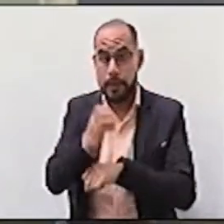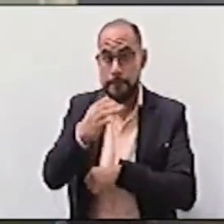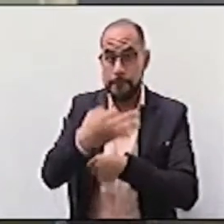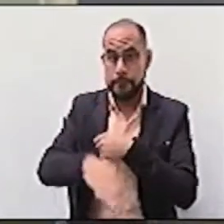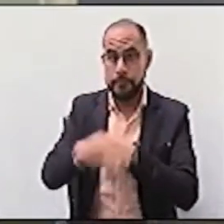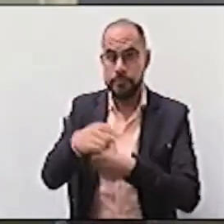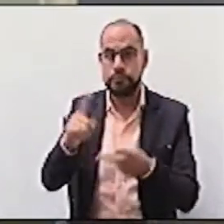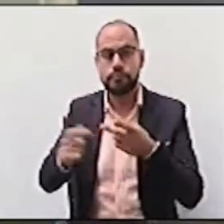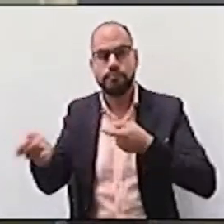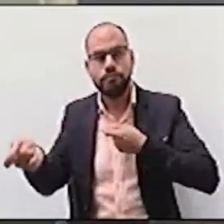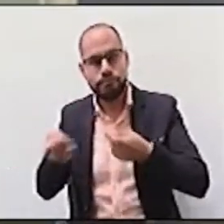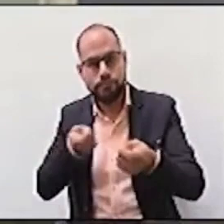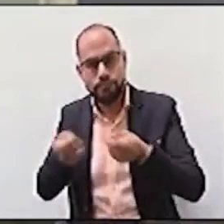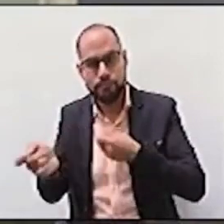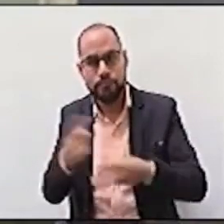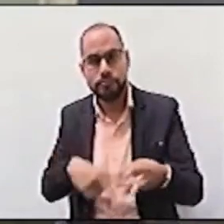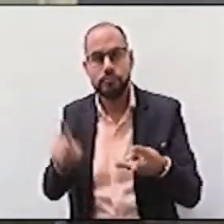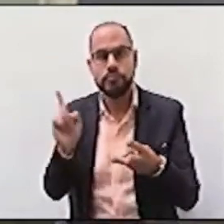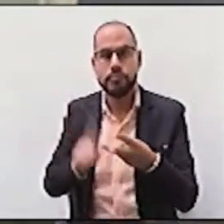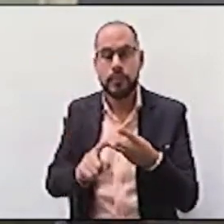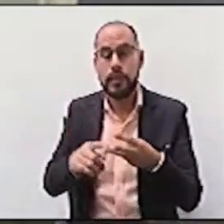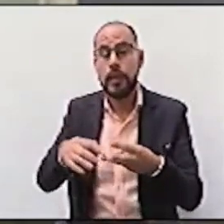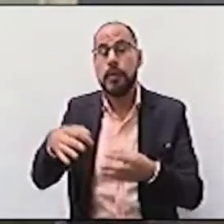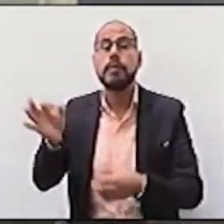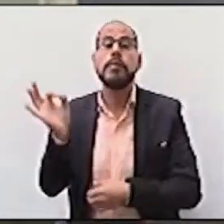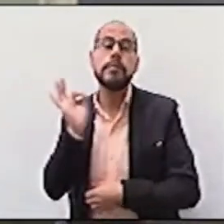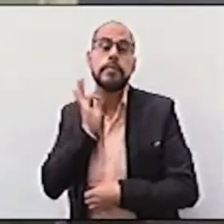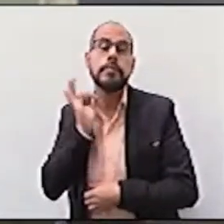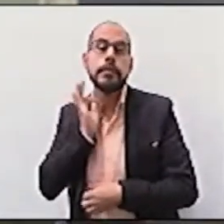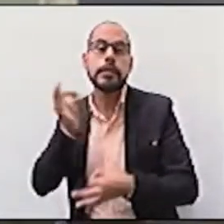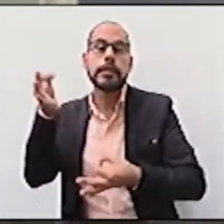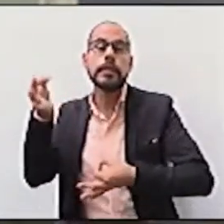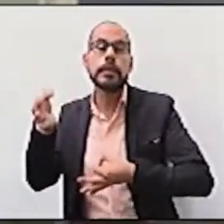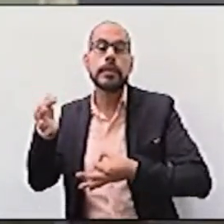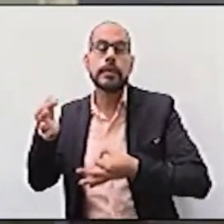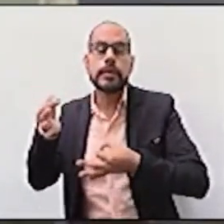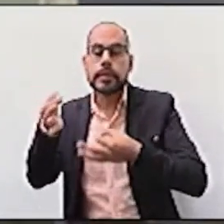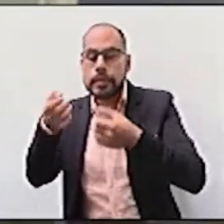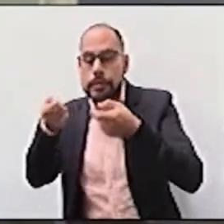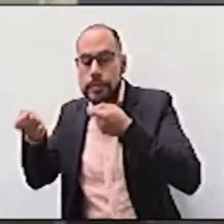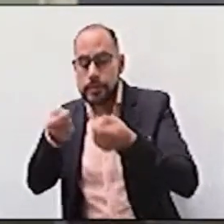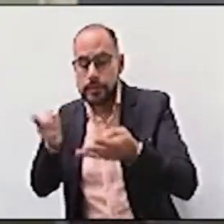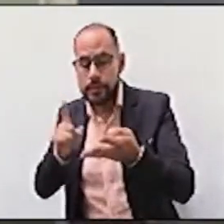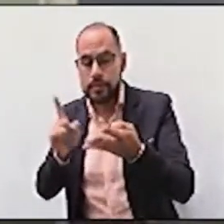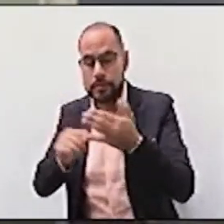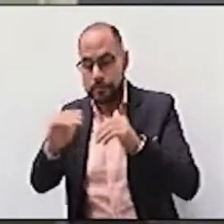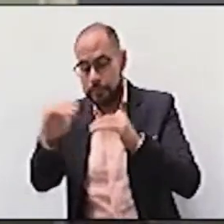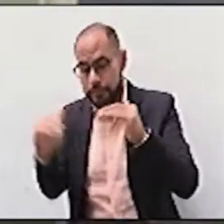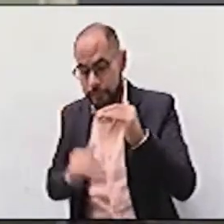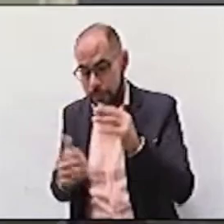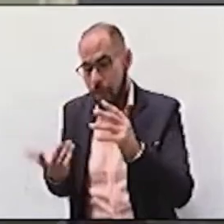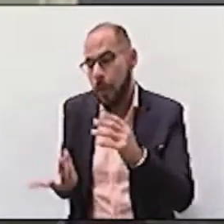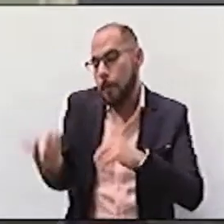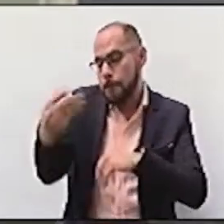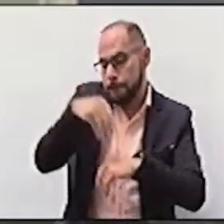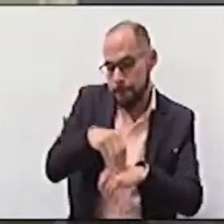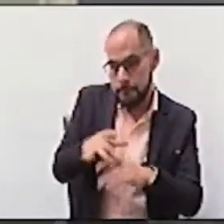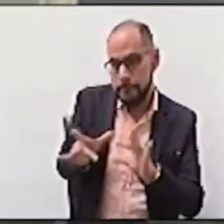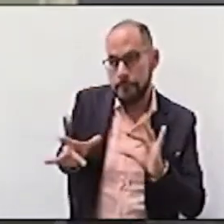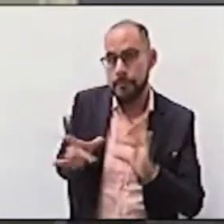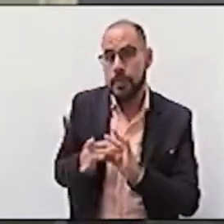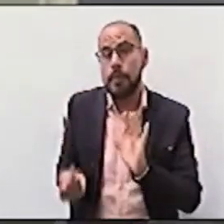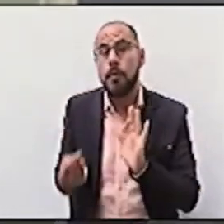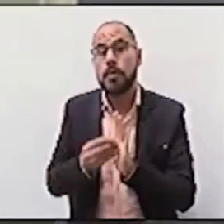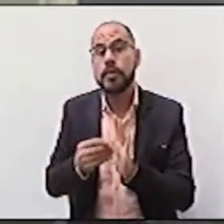sea regulada, que sea fiscalizada y que sea subordinada y complementaria. Pero adicionaron un